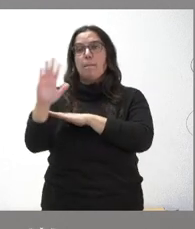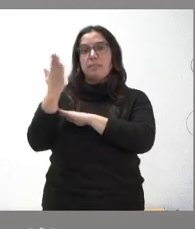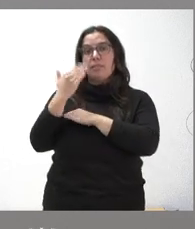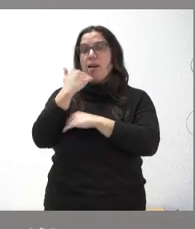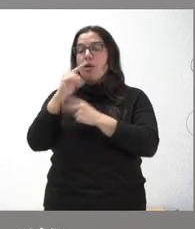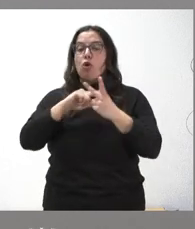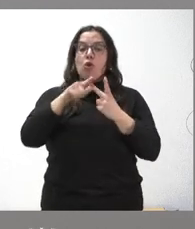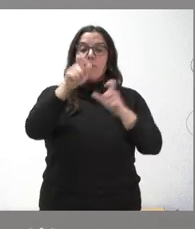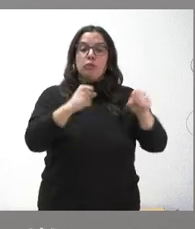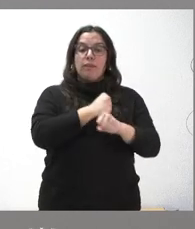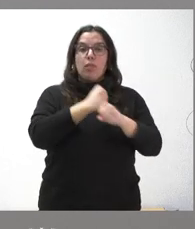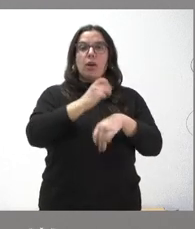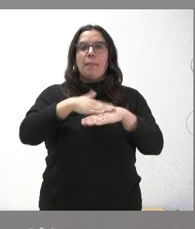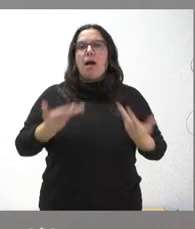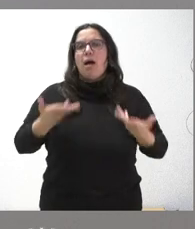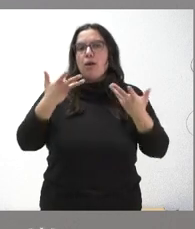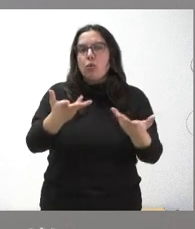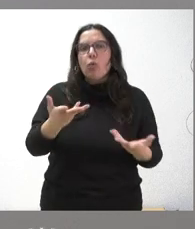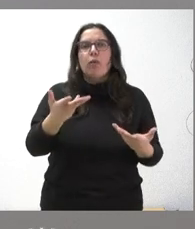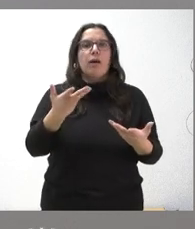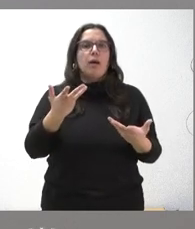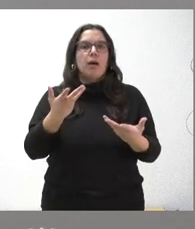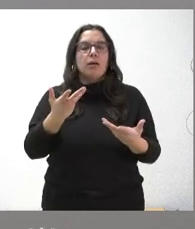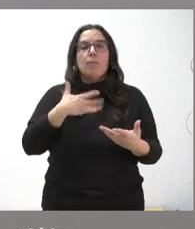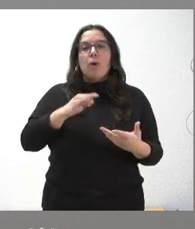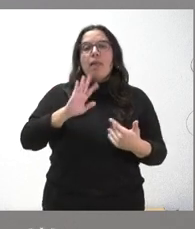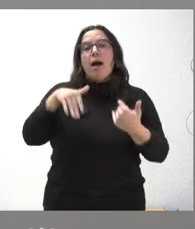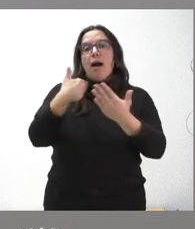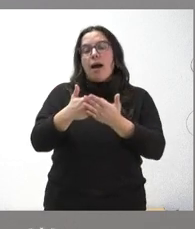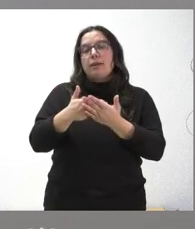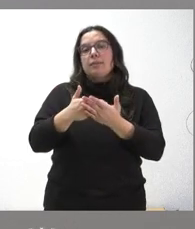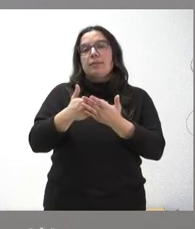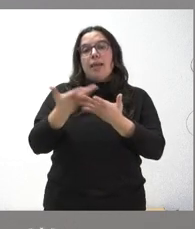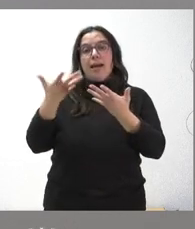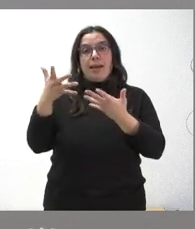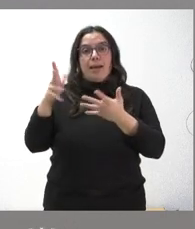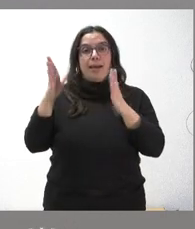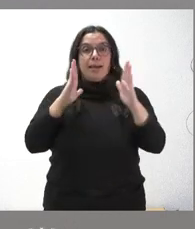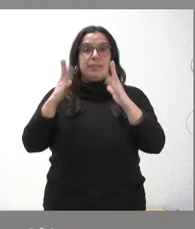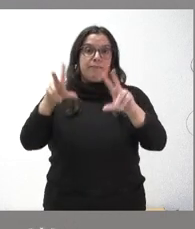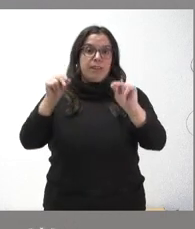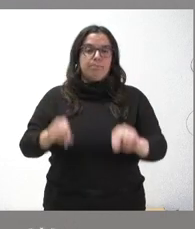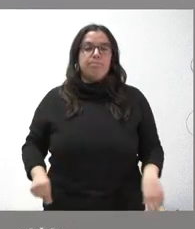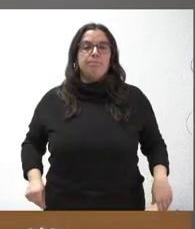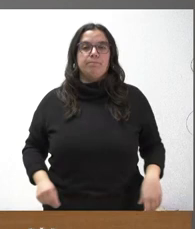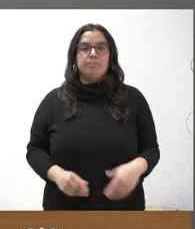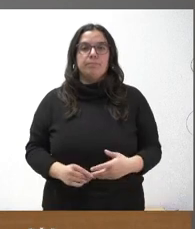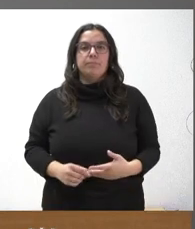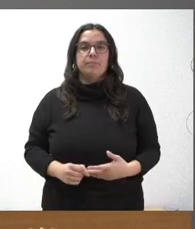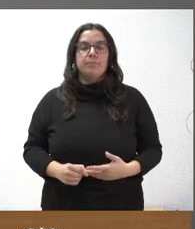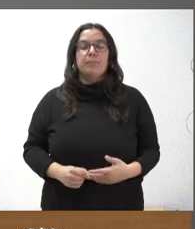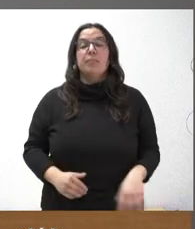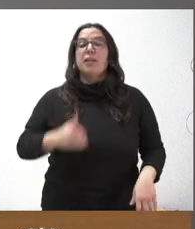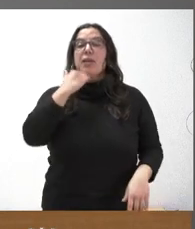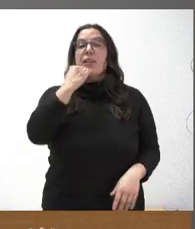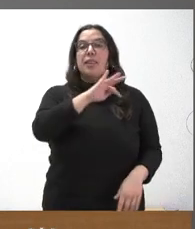y con los trabajadores en las ayudas que puedan recibir mientras están en este expediente de regulación de empleo desde Zamora